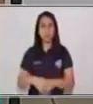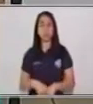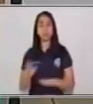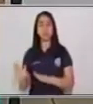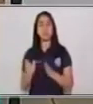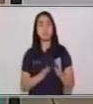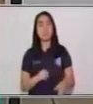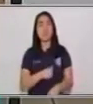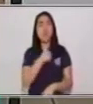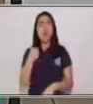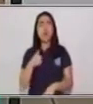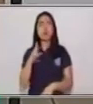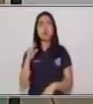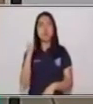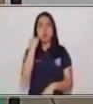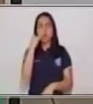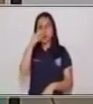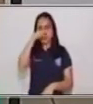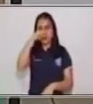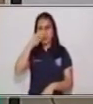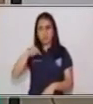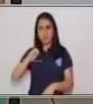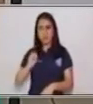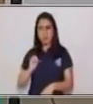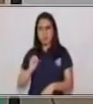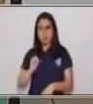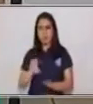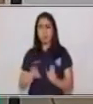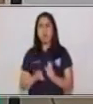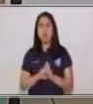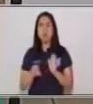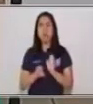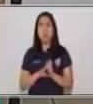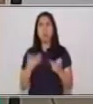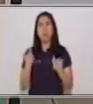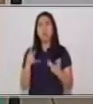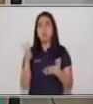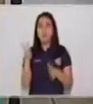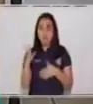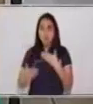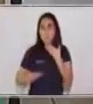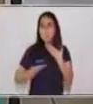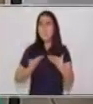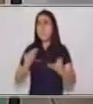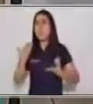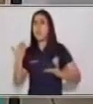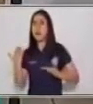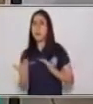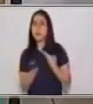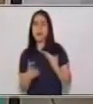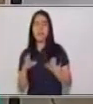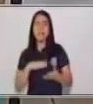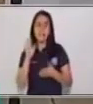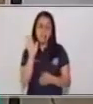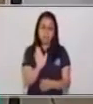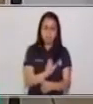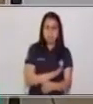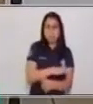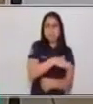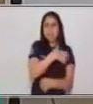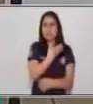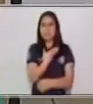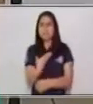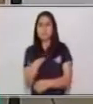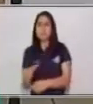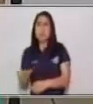leas el poema o lo escrito si respetas los signos de puntuación. Y en la métrica es la disciplina literaria